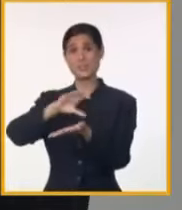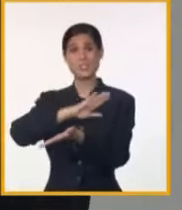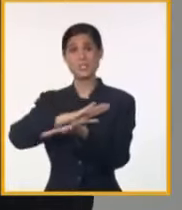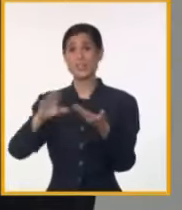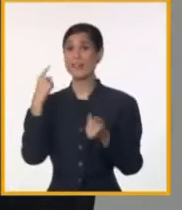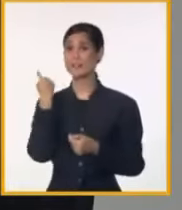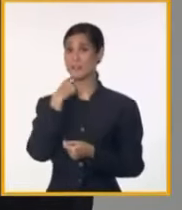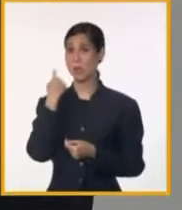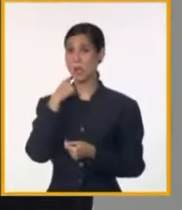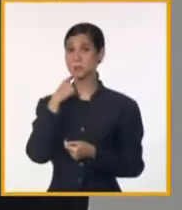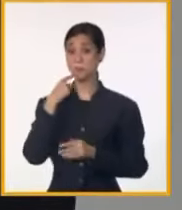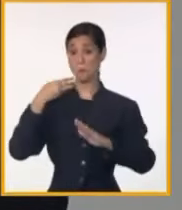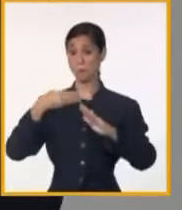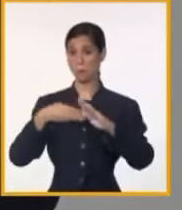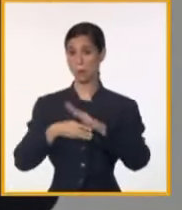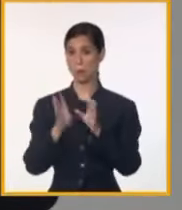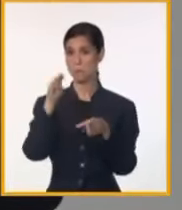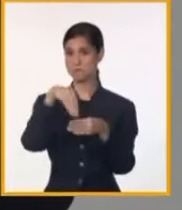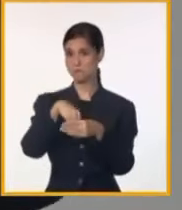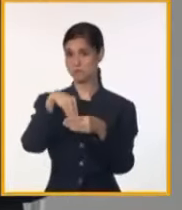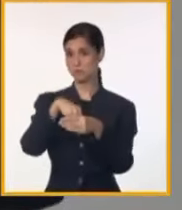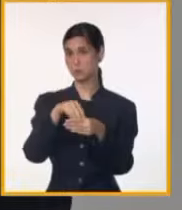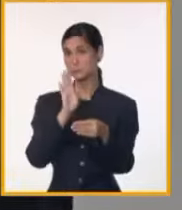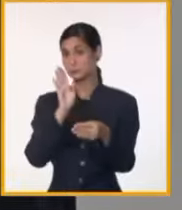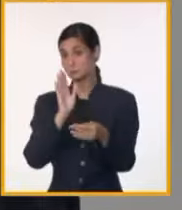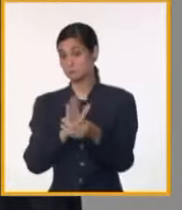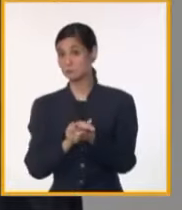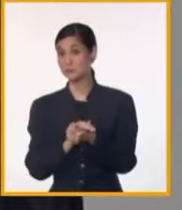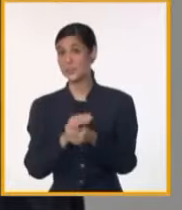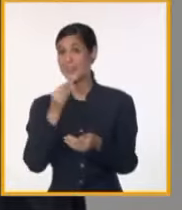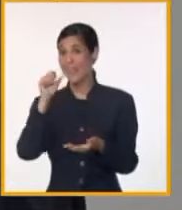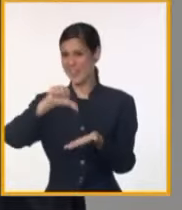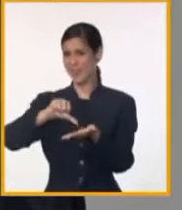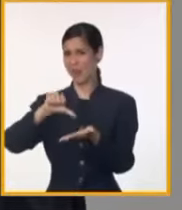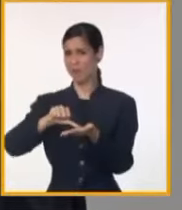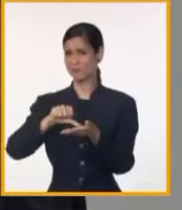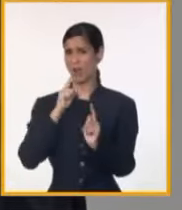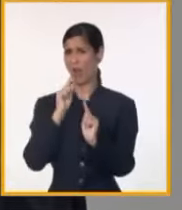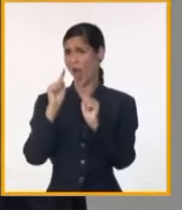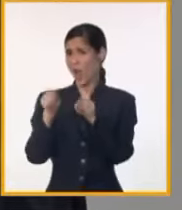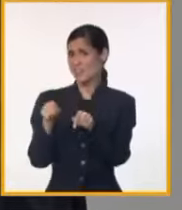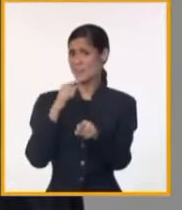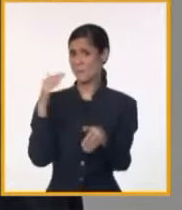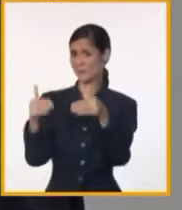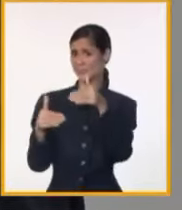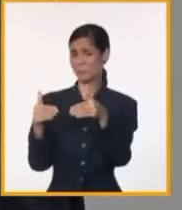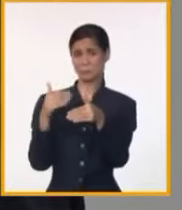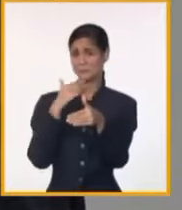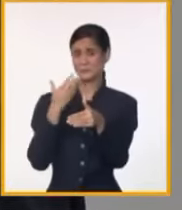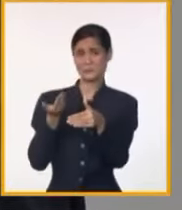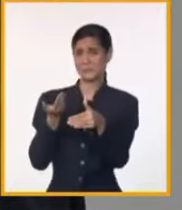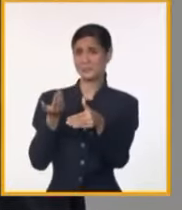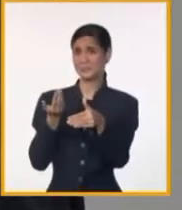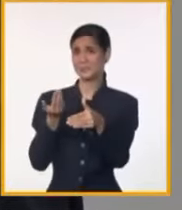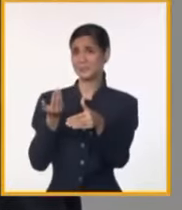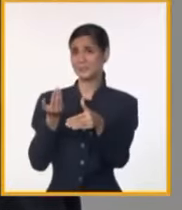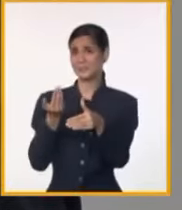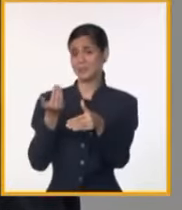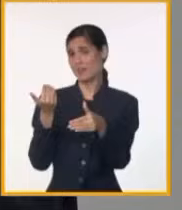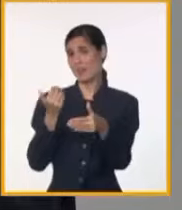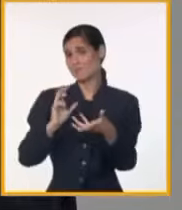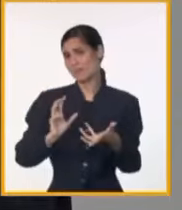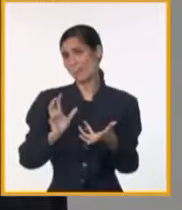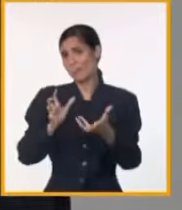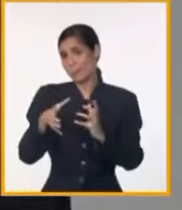intruso prácticamente como alguien que no tiene por qué estar involucrado en esto y en realidad